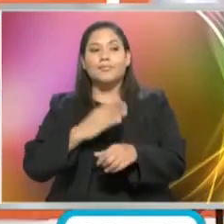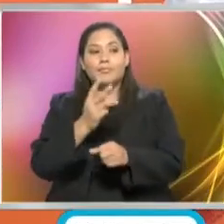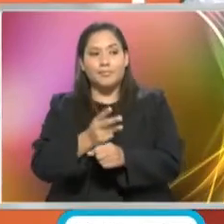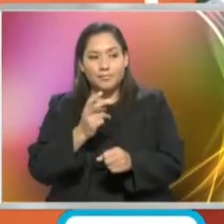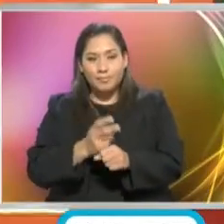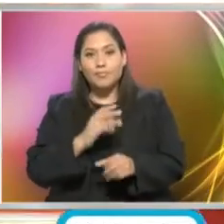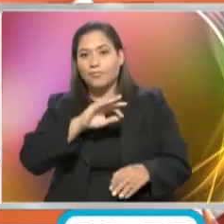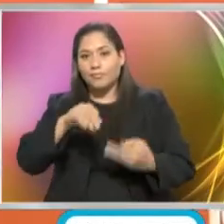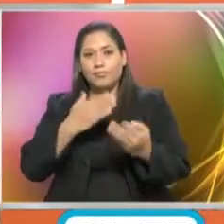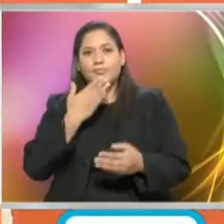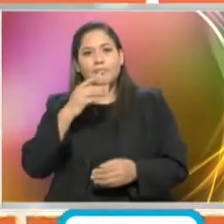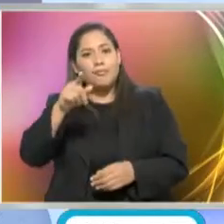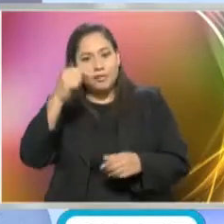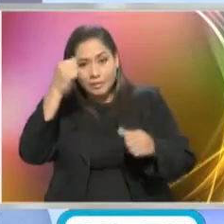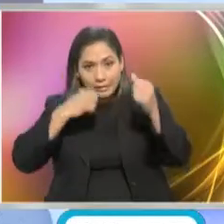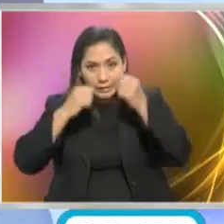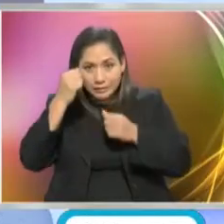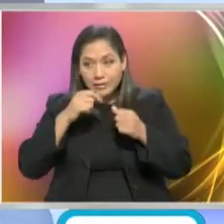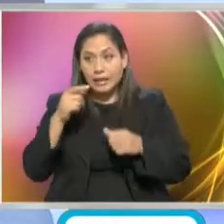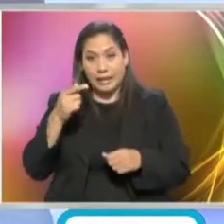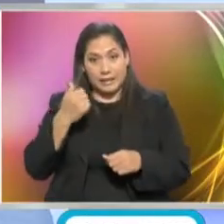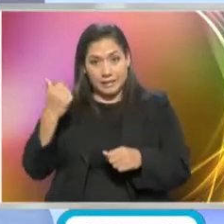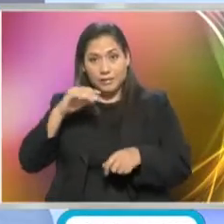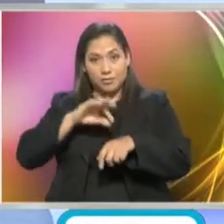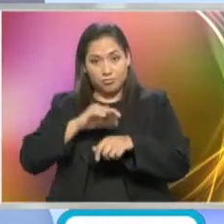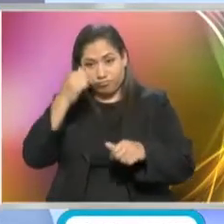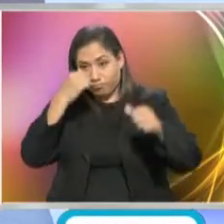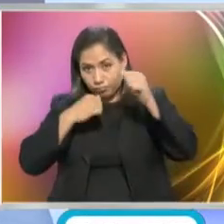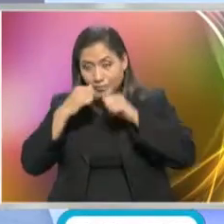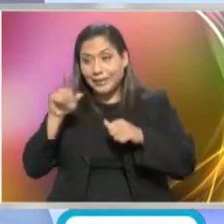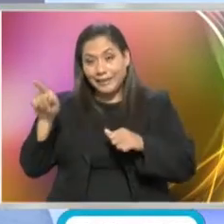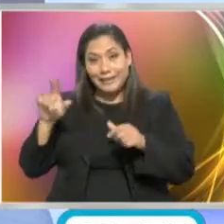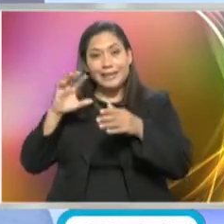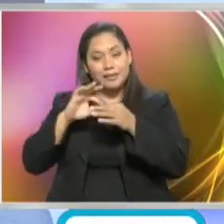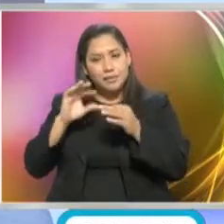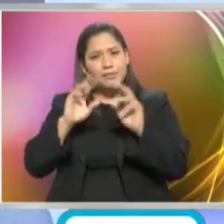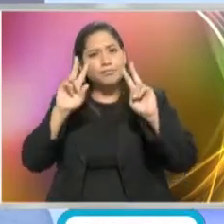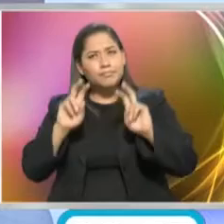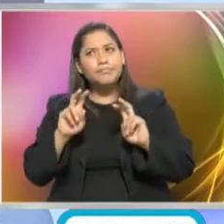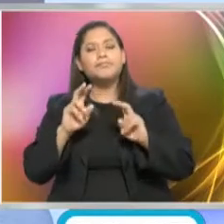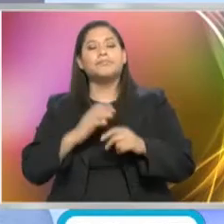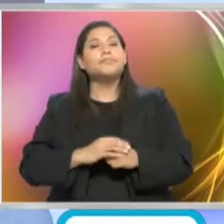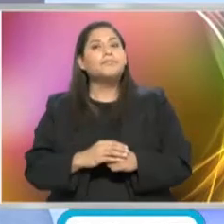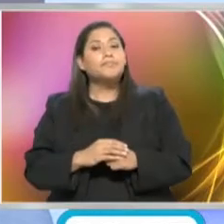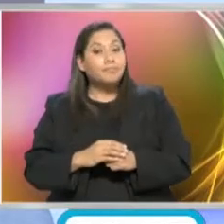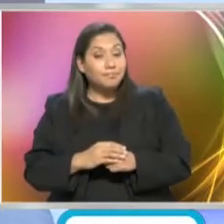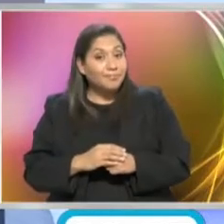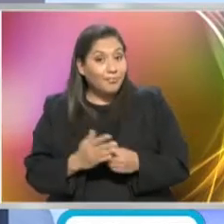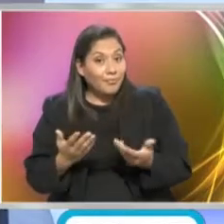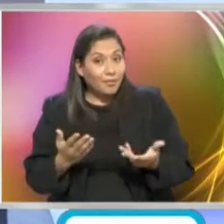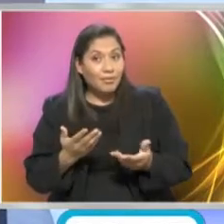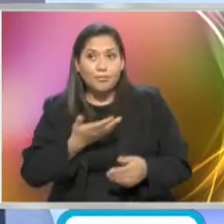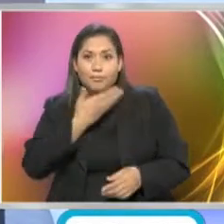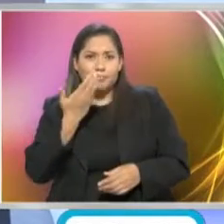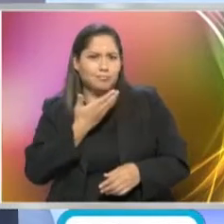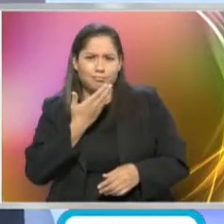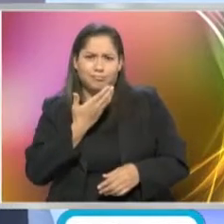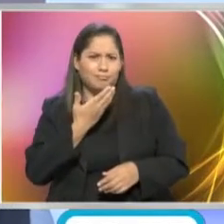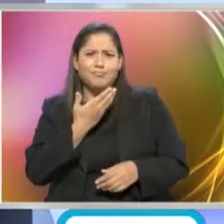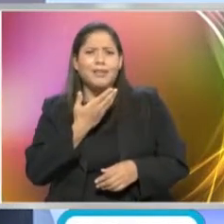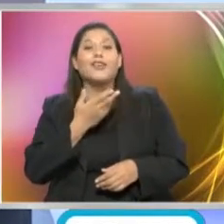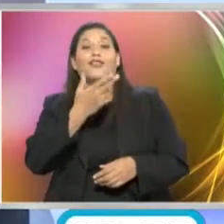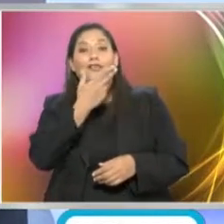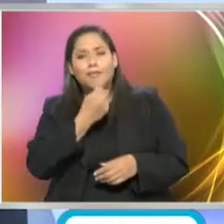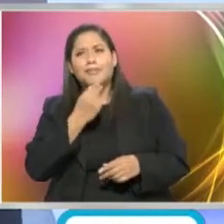bien. Doctor, usted es cirujano plástico, él es cirujano plástico y él nos va a hablar sobre un tema pues que no es tan común, que es el de los